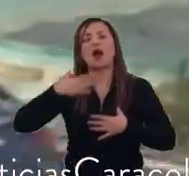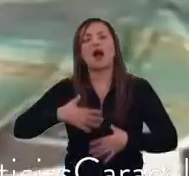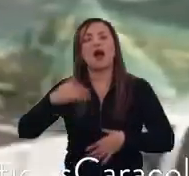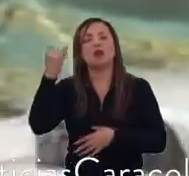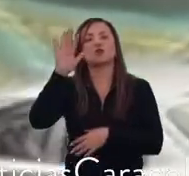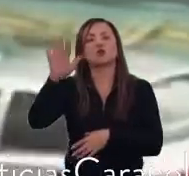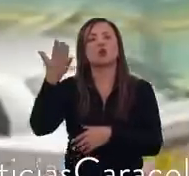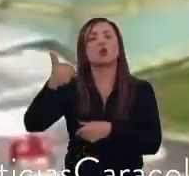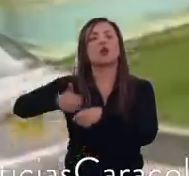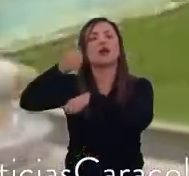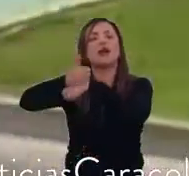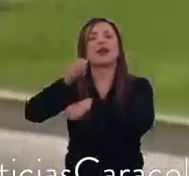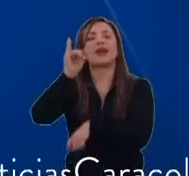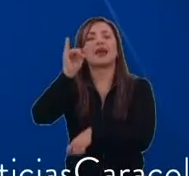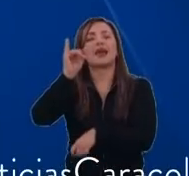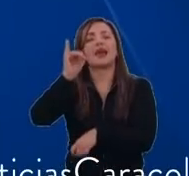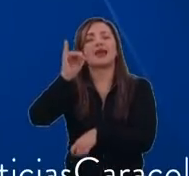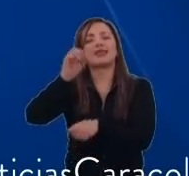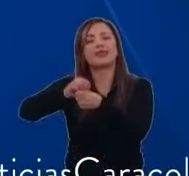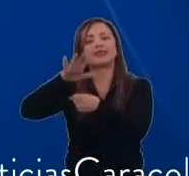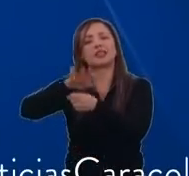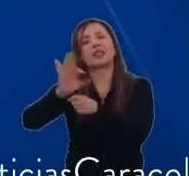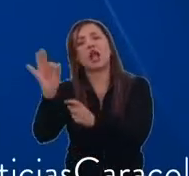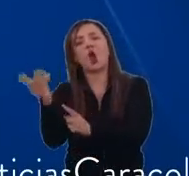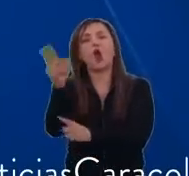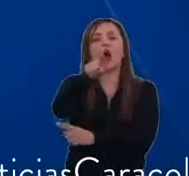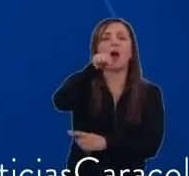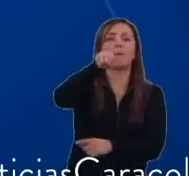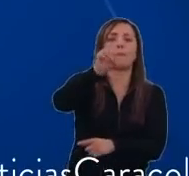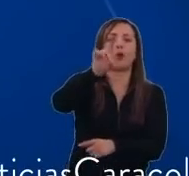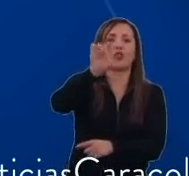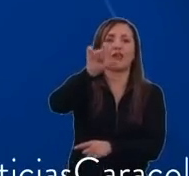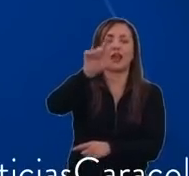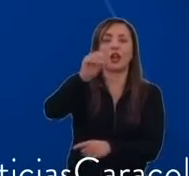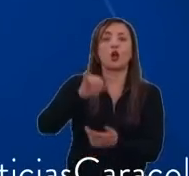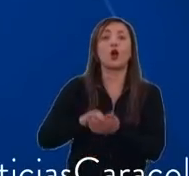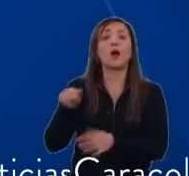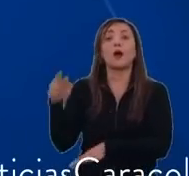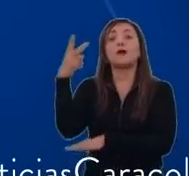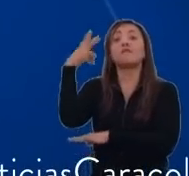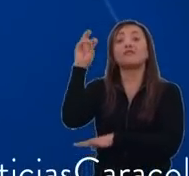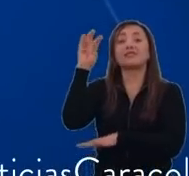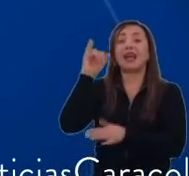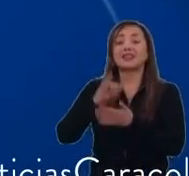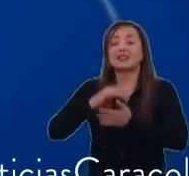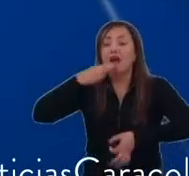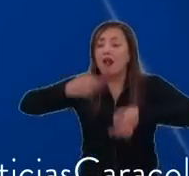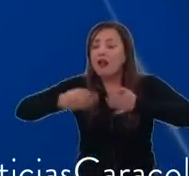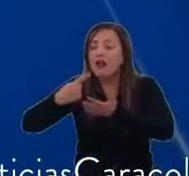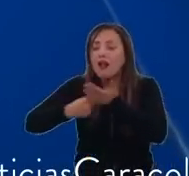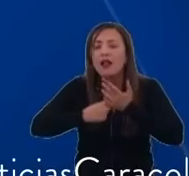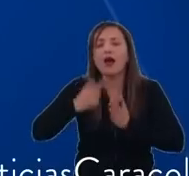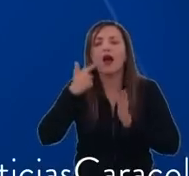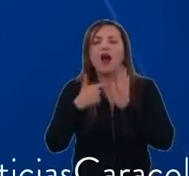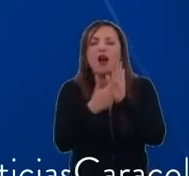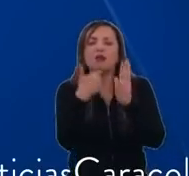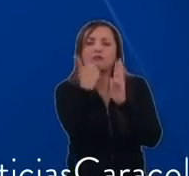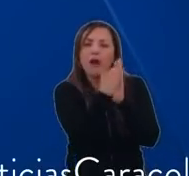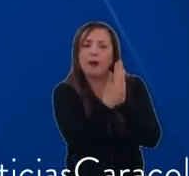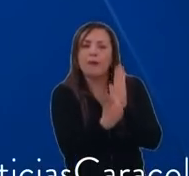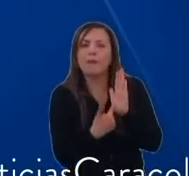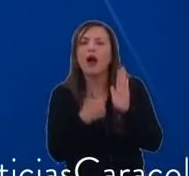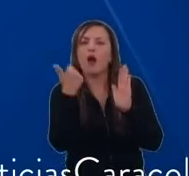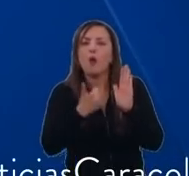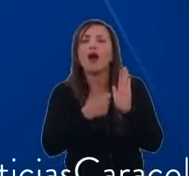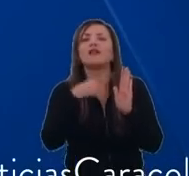distrital y o modelo. La fiscalía durante la audiencia expuso los antecedentes de los capturados, quienes ya tenían anotaciones por